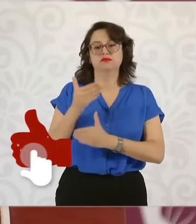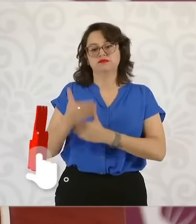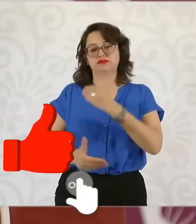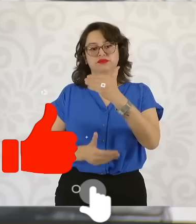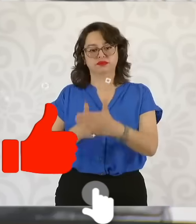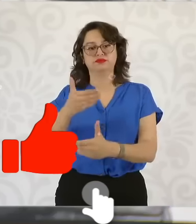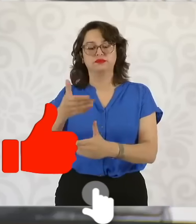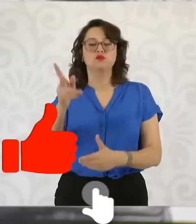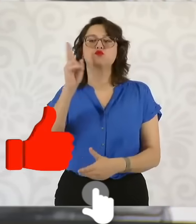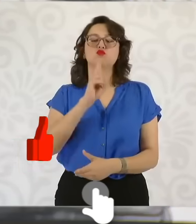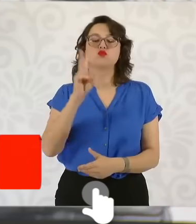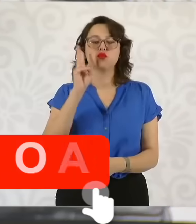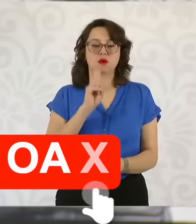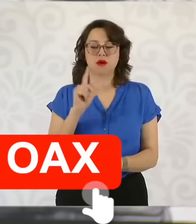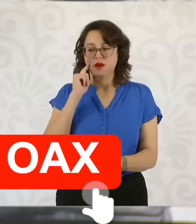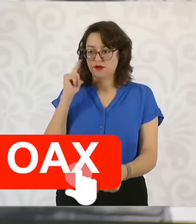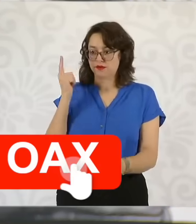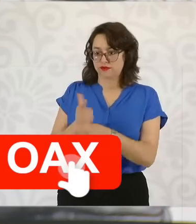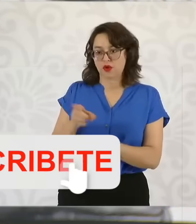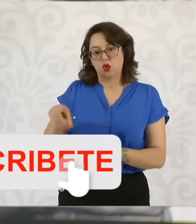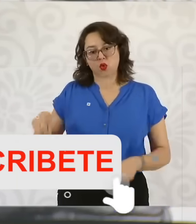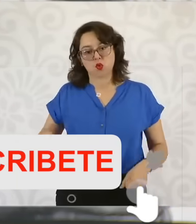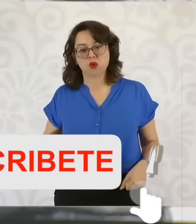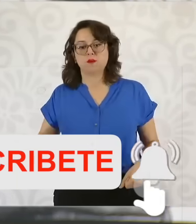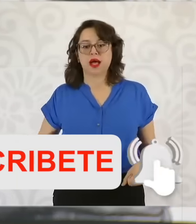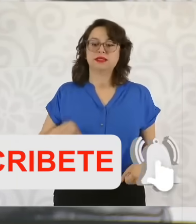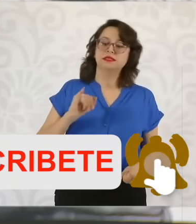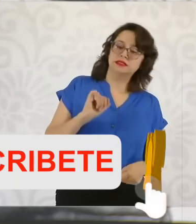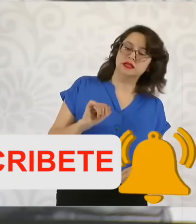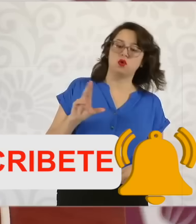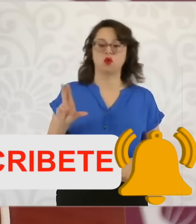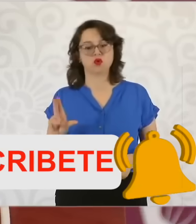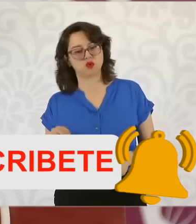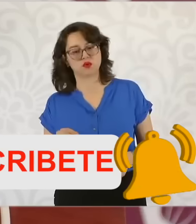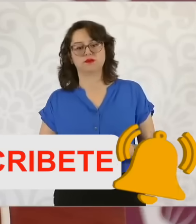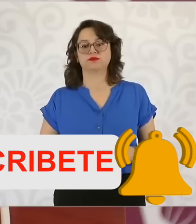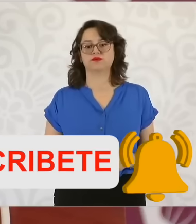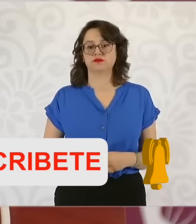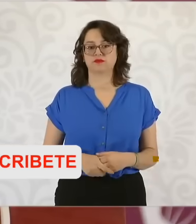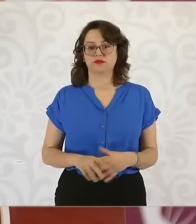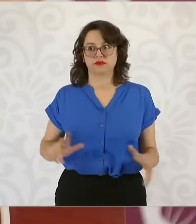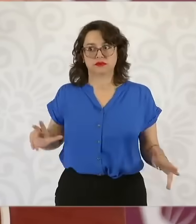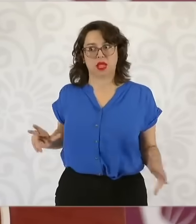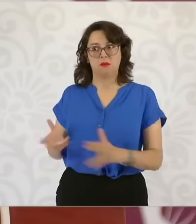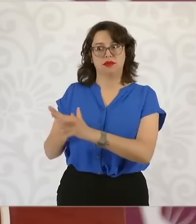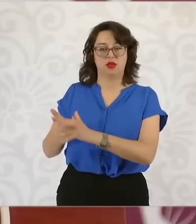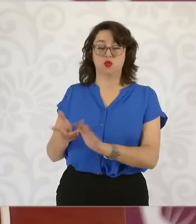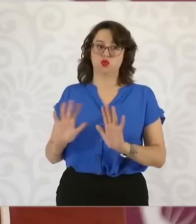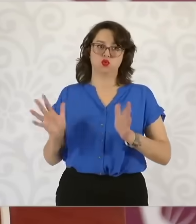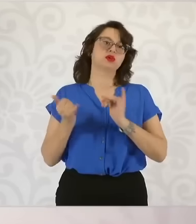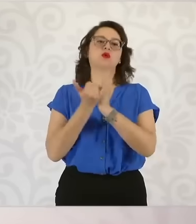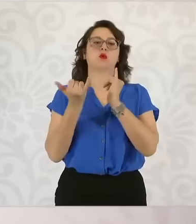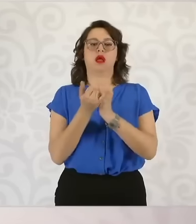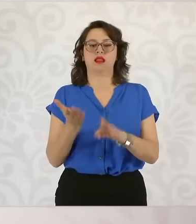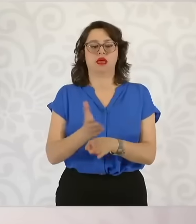permitan determinar si la persona es culpable o no. Entonces, lo otro es regresar a la guerra contra el narco y